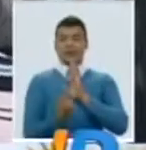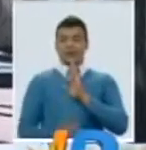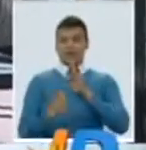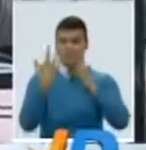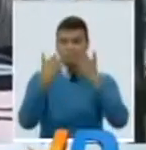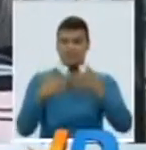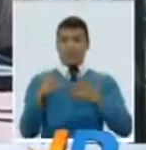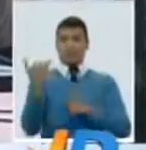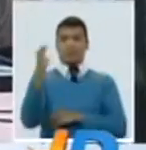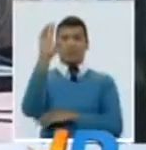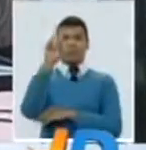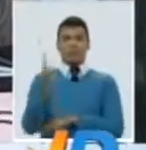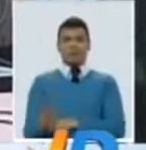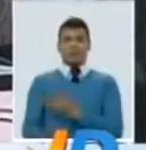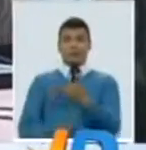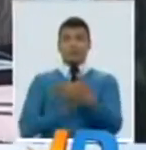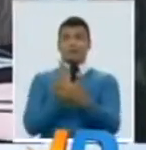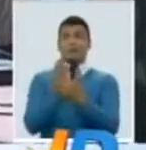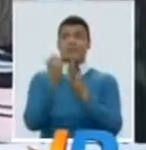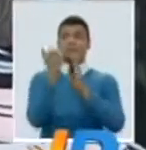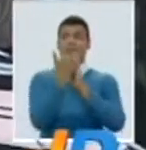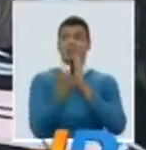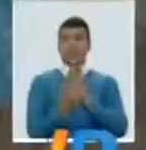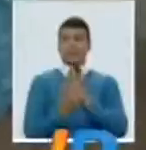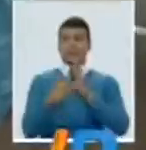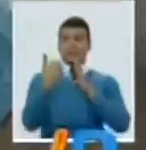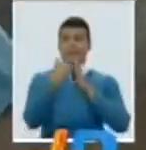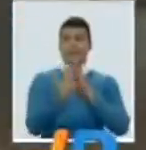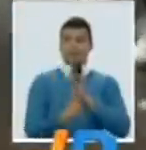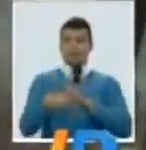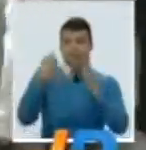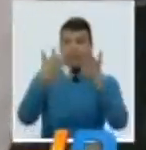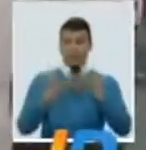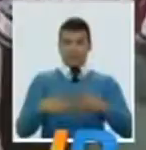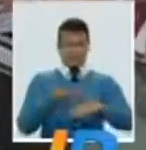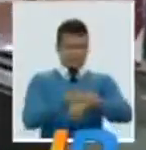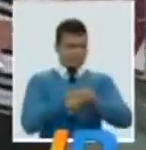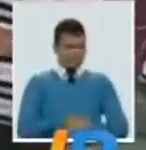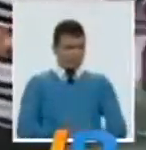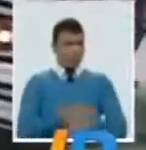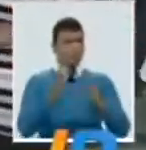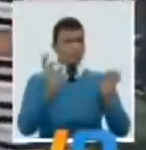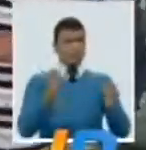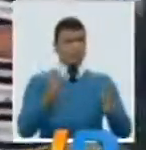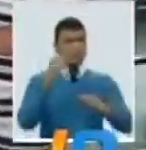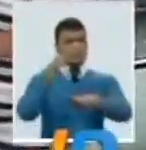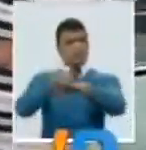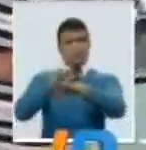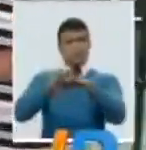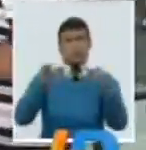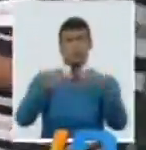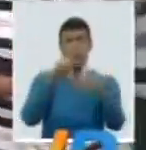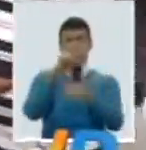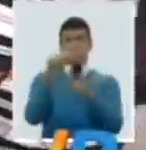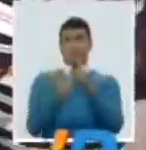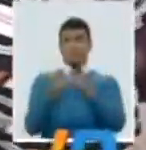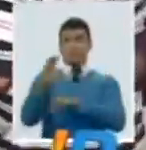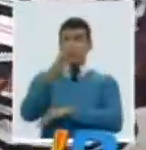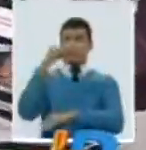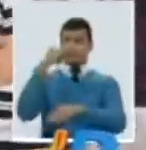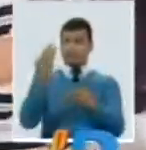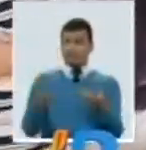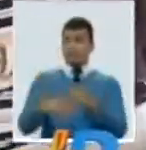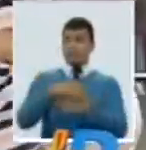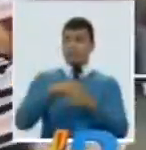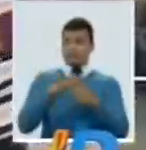Venezuela y por ir a registrar una empresa nos detuvieron. Los familiares han denunciado que a pesar de poner en conocimiento a la Cancillería colombiana de esta situación,